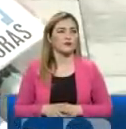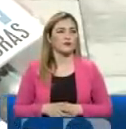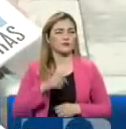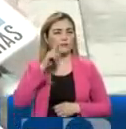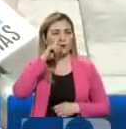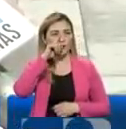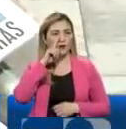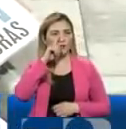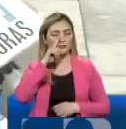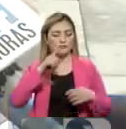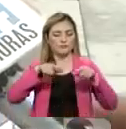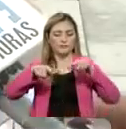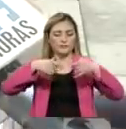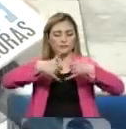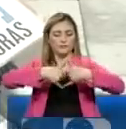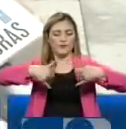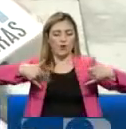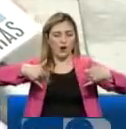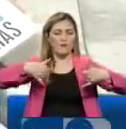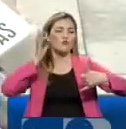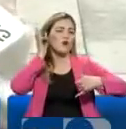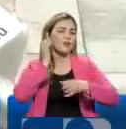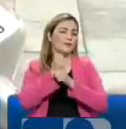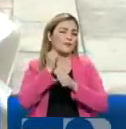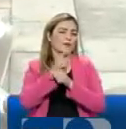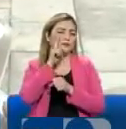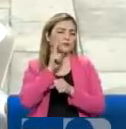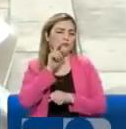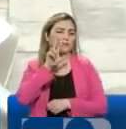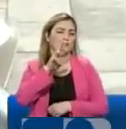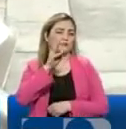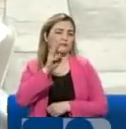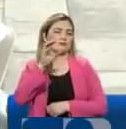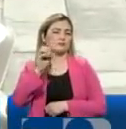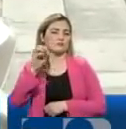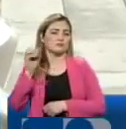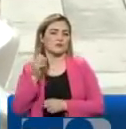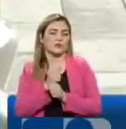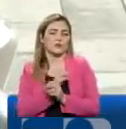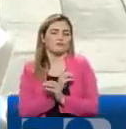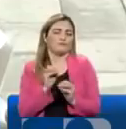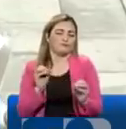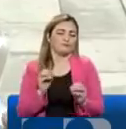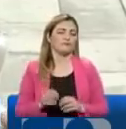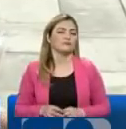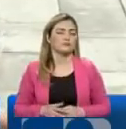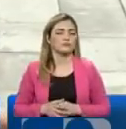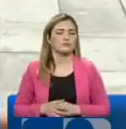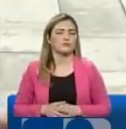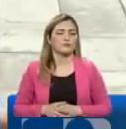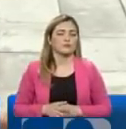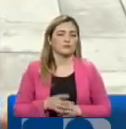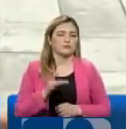empleados también de los locales, porque en este momento no solamente los 3.600 compañeras se quedaron sin trabajo, sino